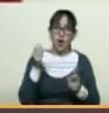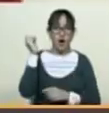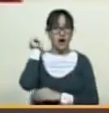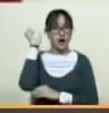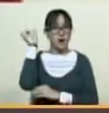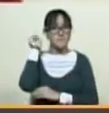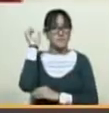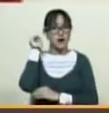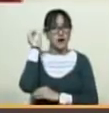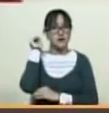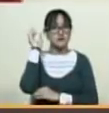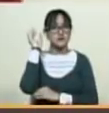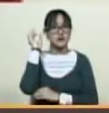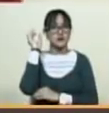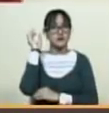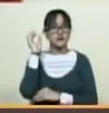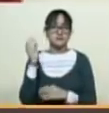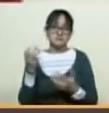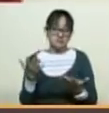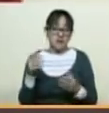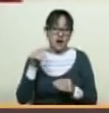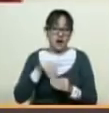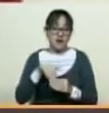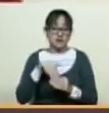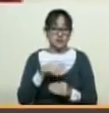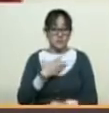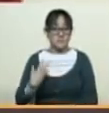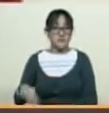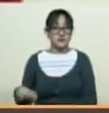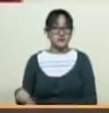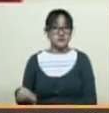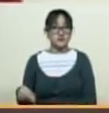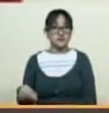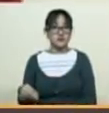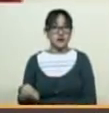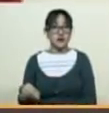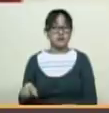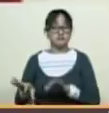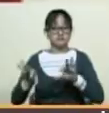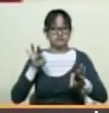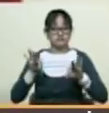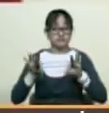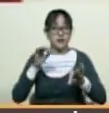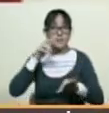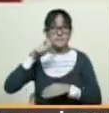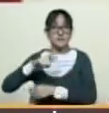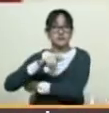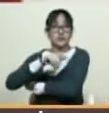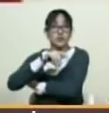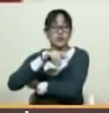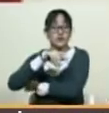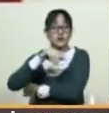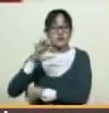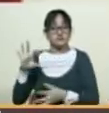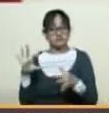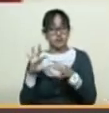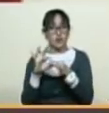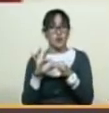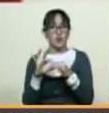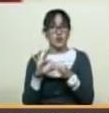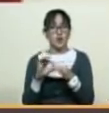campaña. Así es como para la elección presidencial, los candidatos con sus alianzas van a